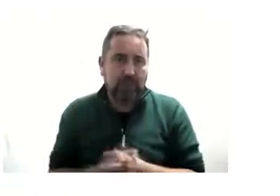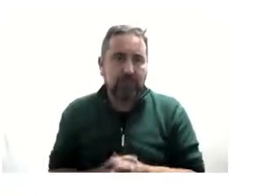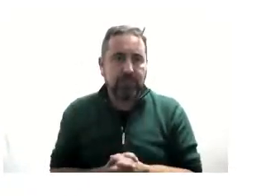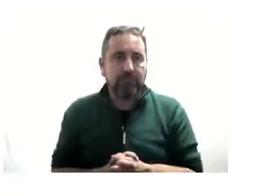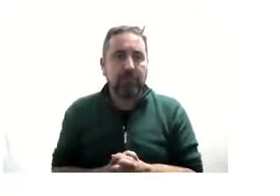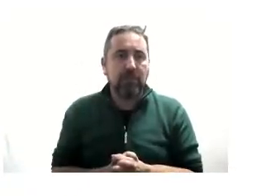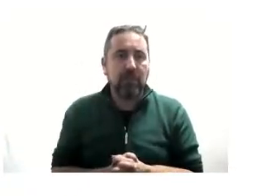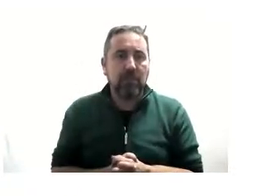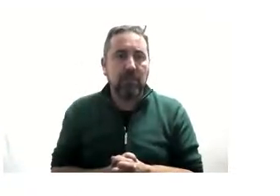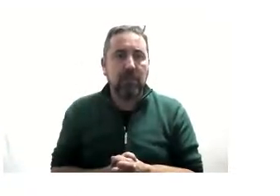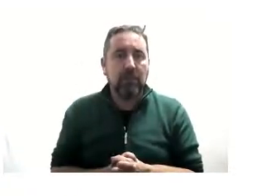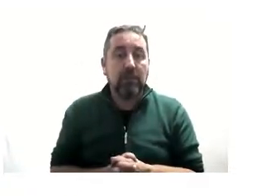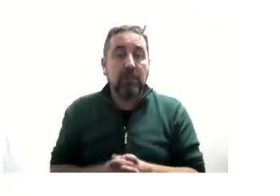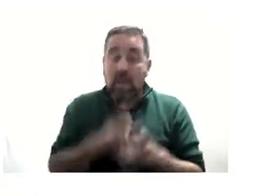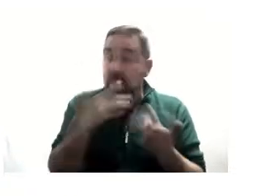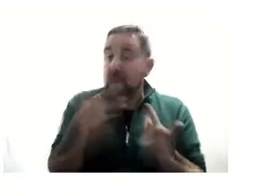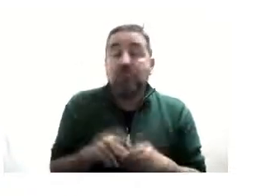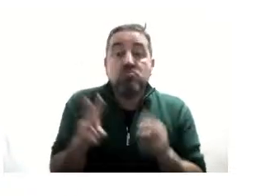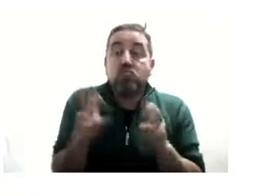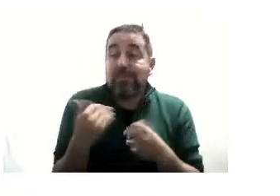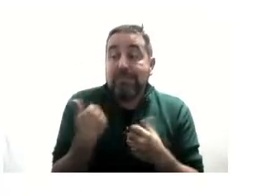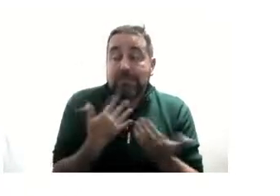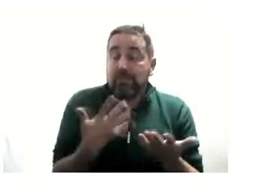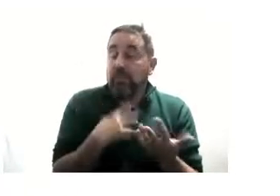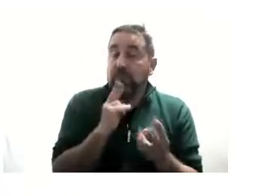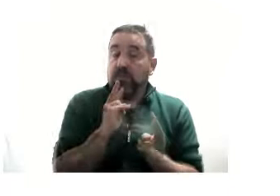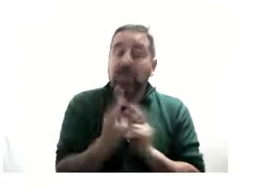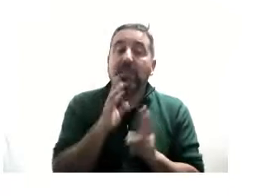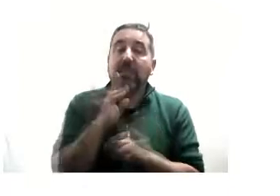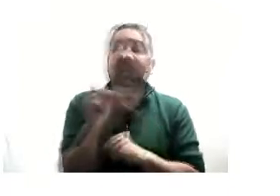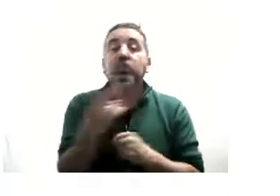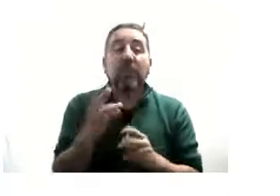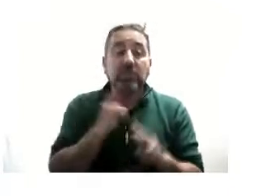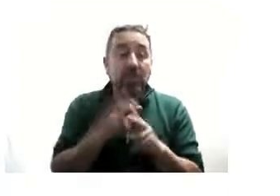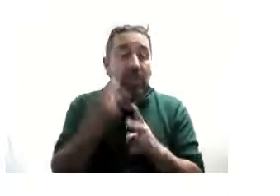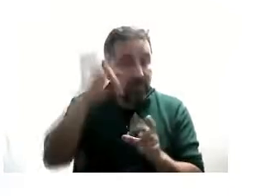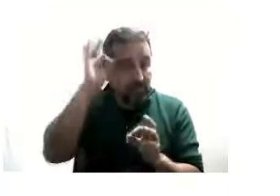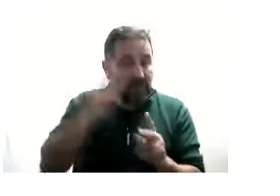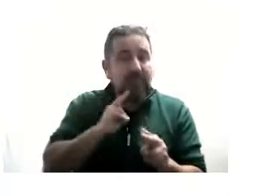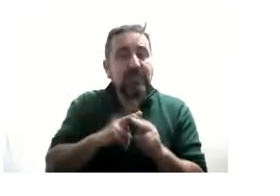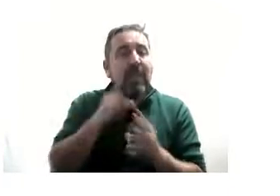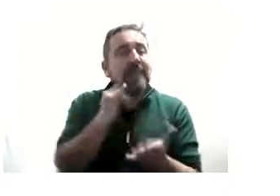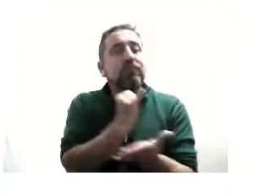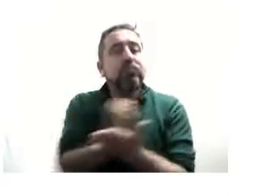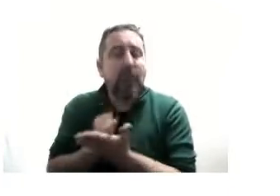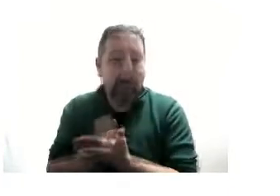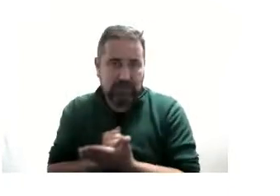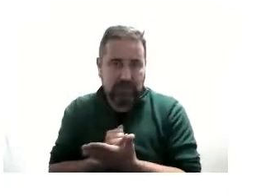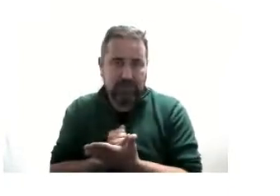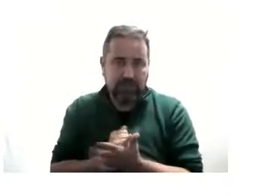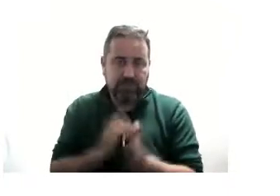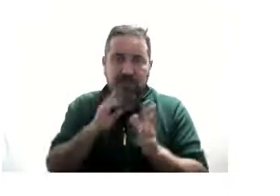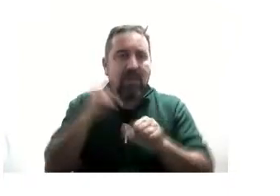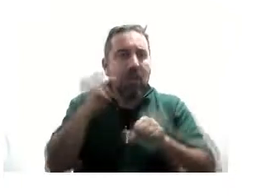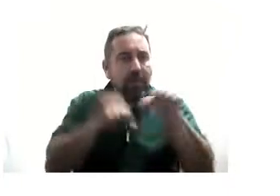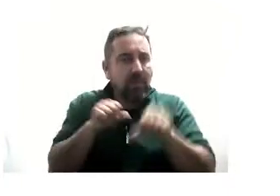Y algo relativamente nuevo para predecir el resultado del implante coclear son las pruebas intraoperatorias. No nos permite